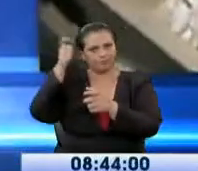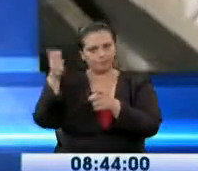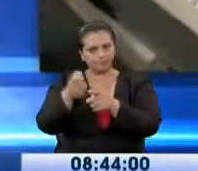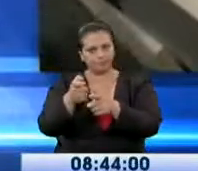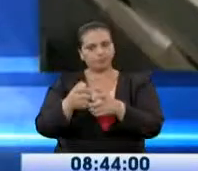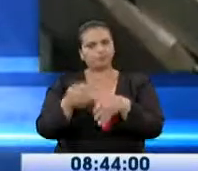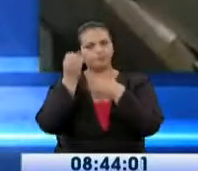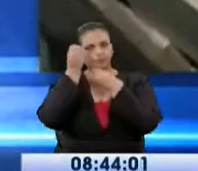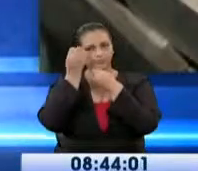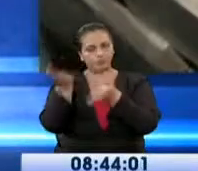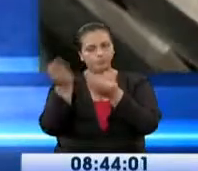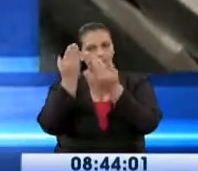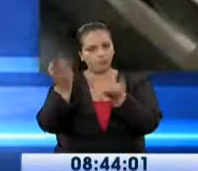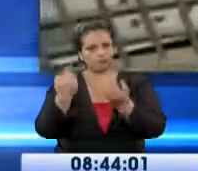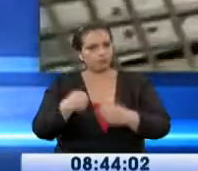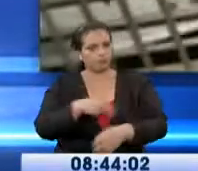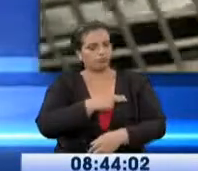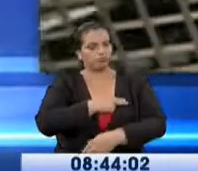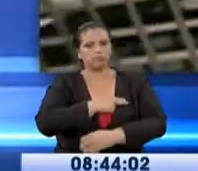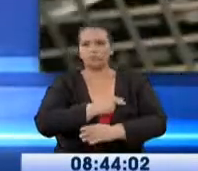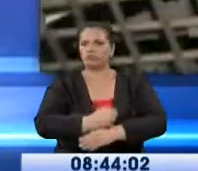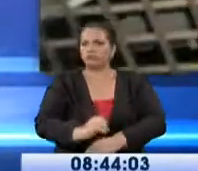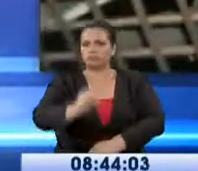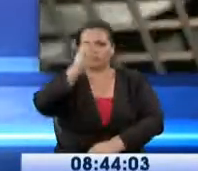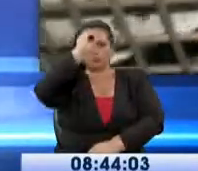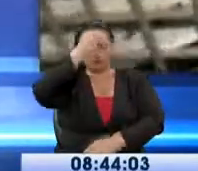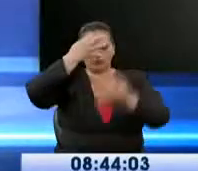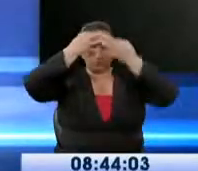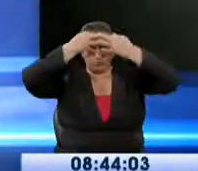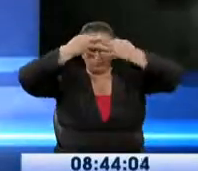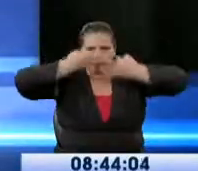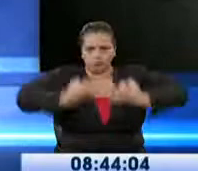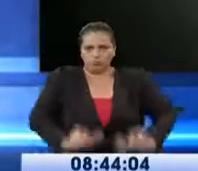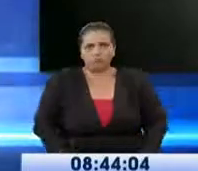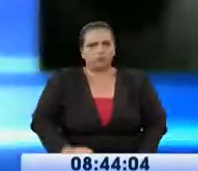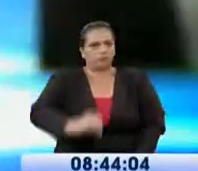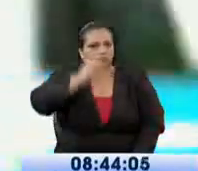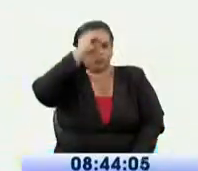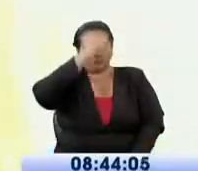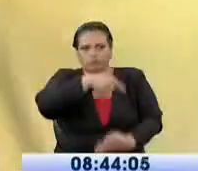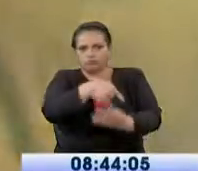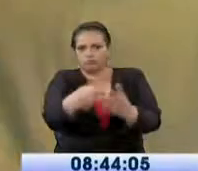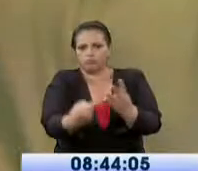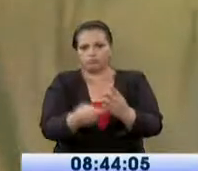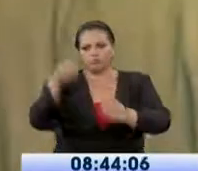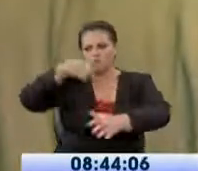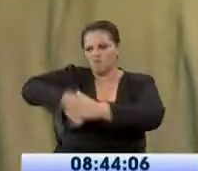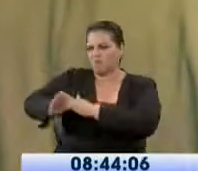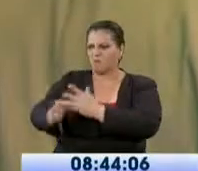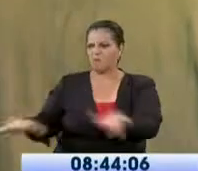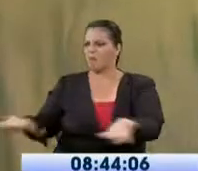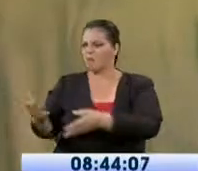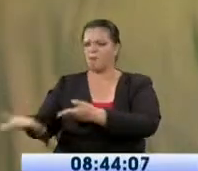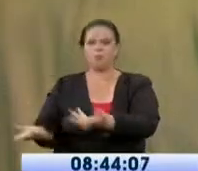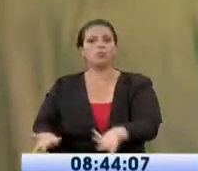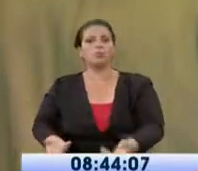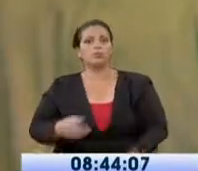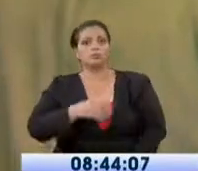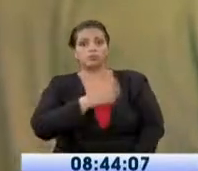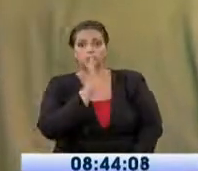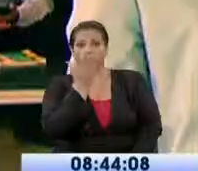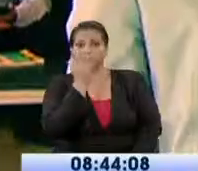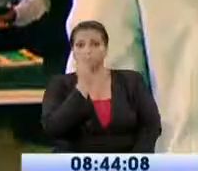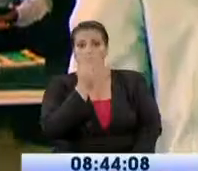pública, nuestra transparencia en lo que tiene que ver a quiénes fueron los policías que intervinieron en ese caso en particular. 3 de los 4 policías tienen